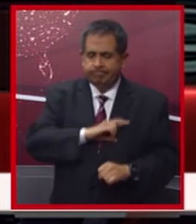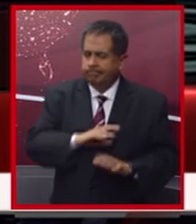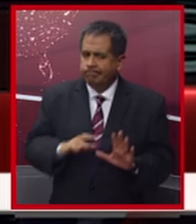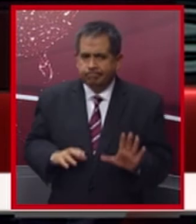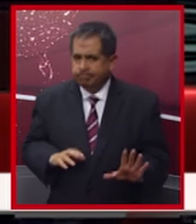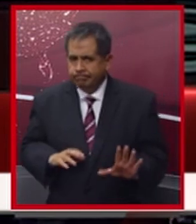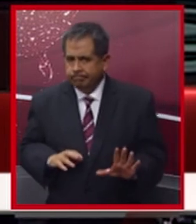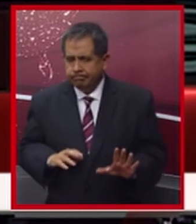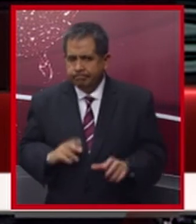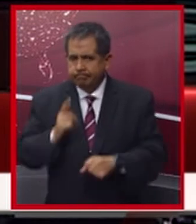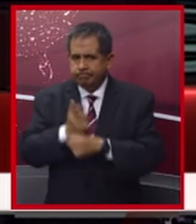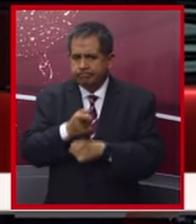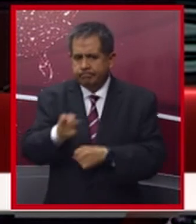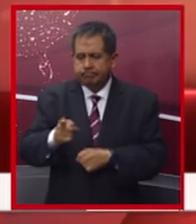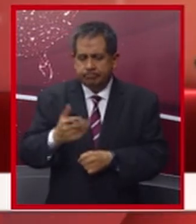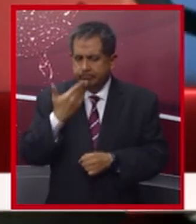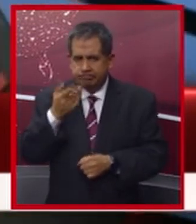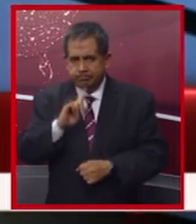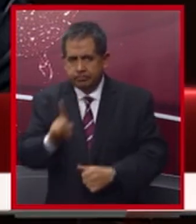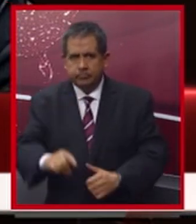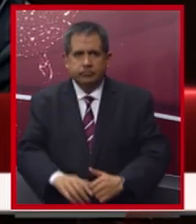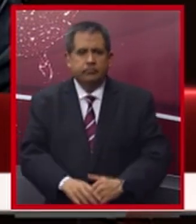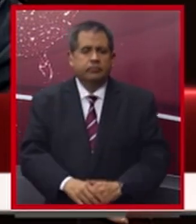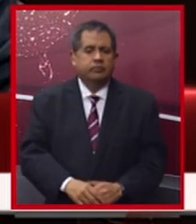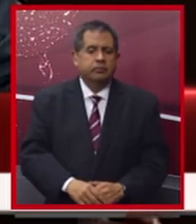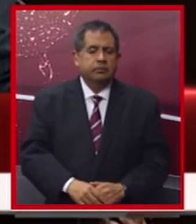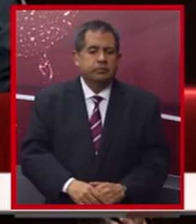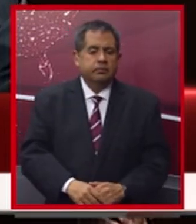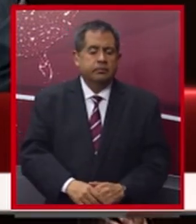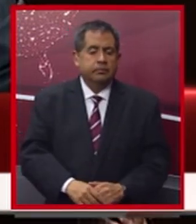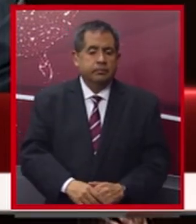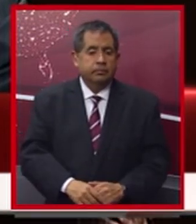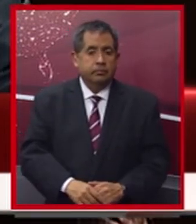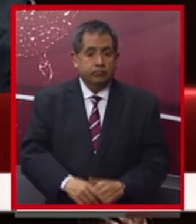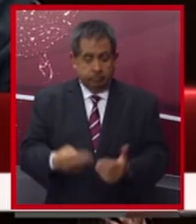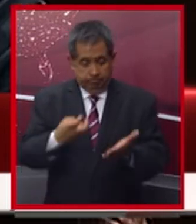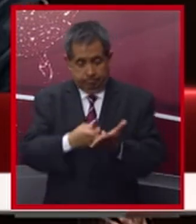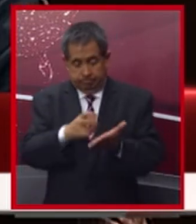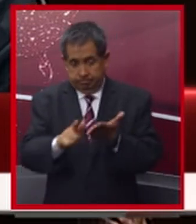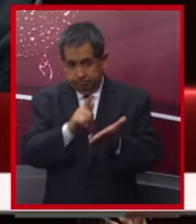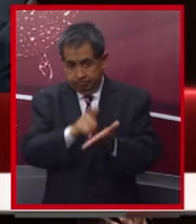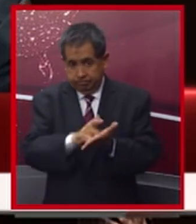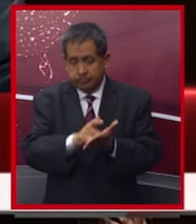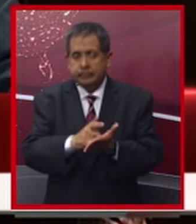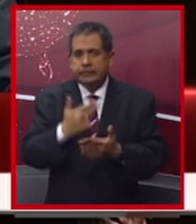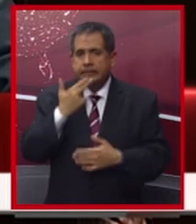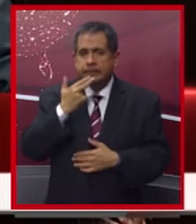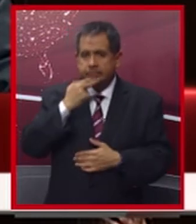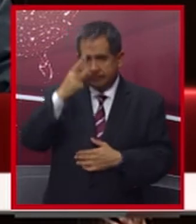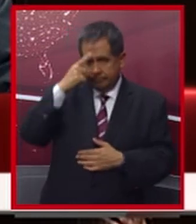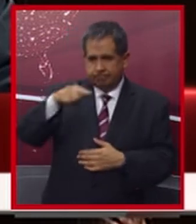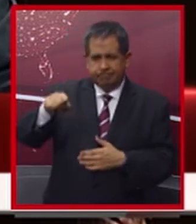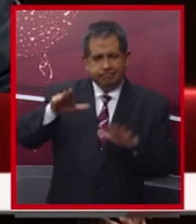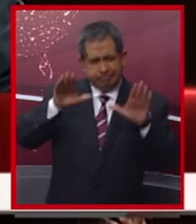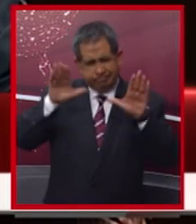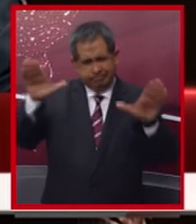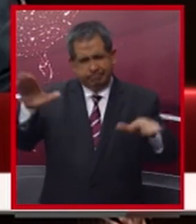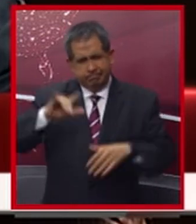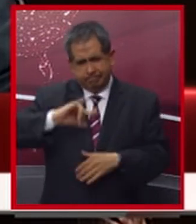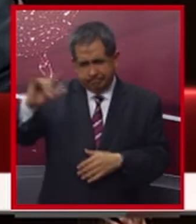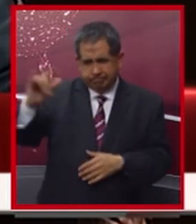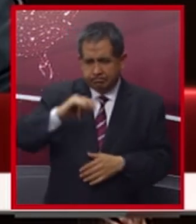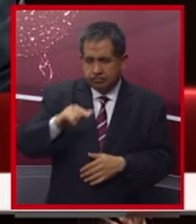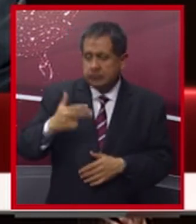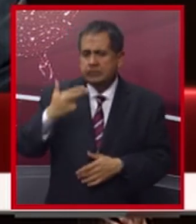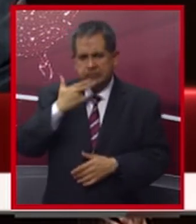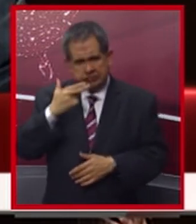luces imperfecto. Permitirá mejorar a la aviación desde una perspectiva operacional